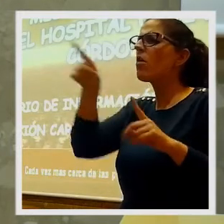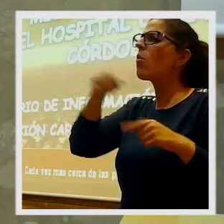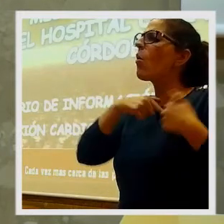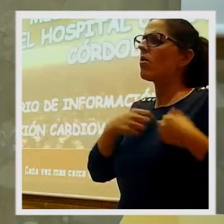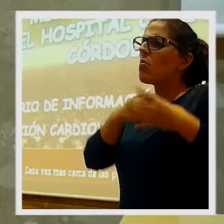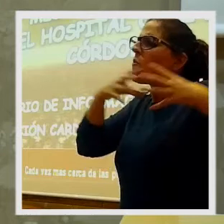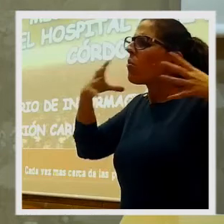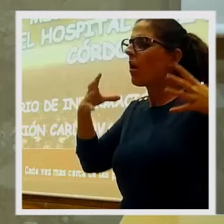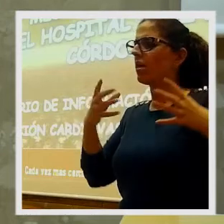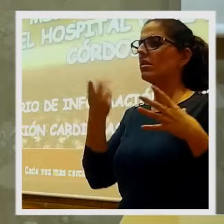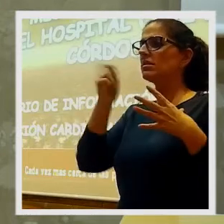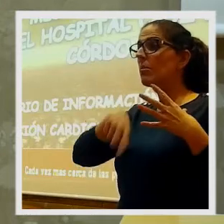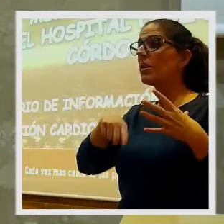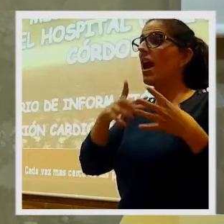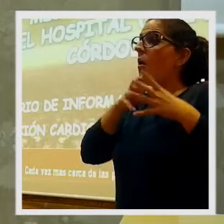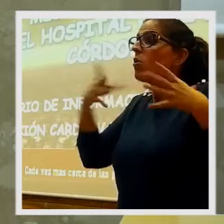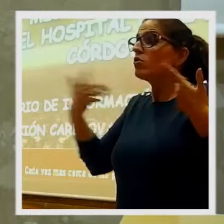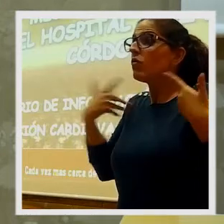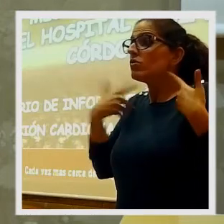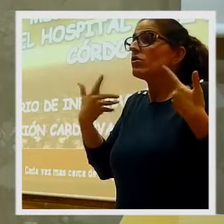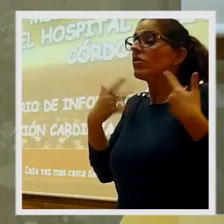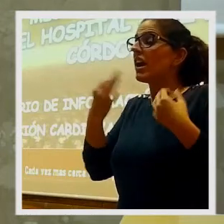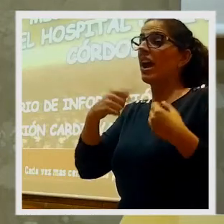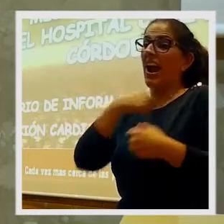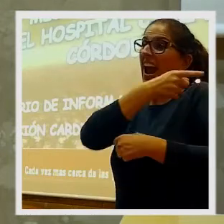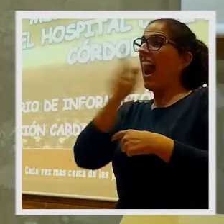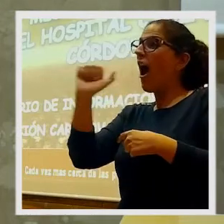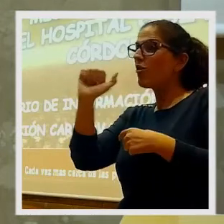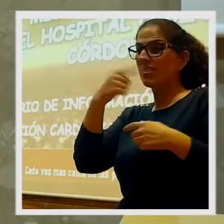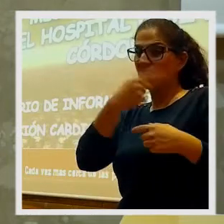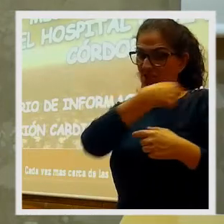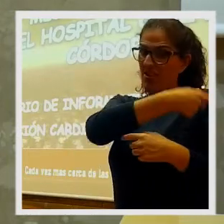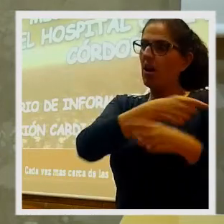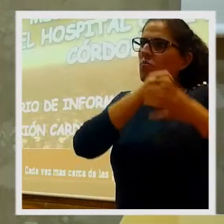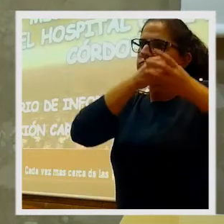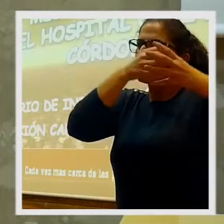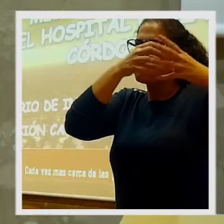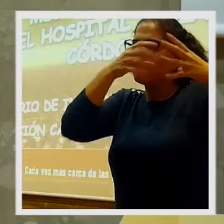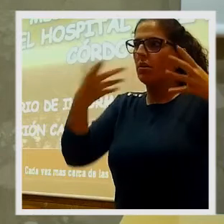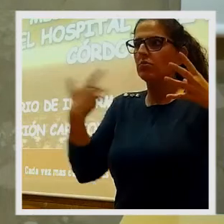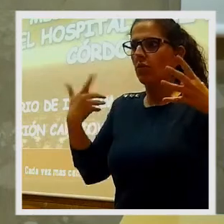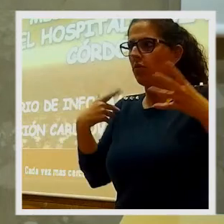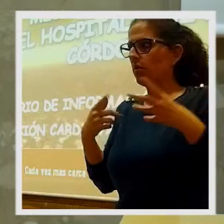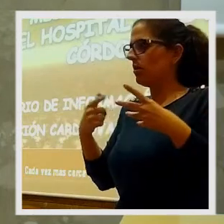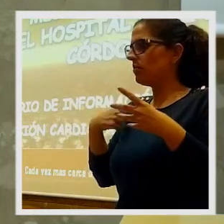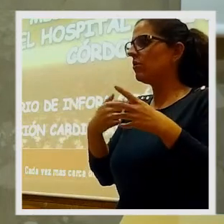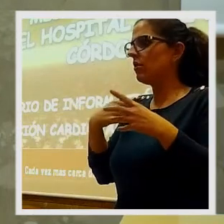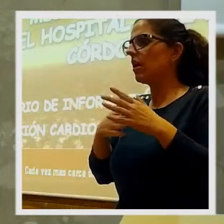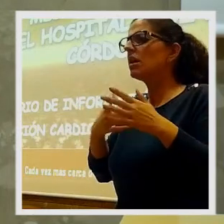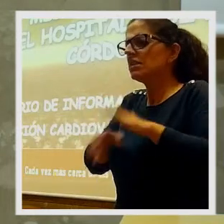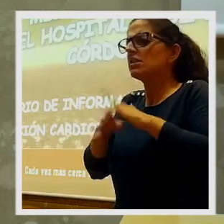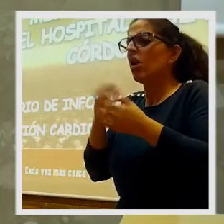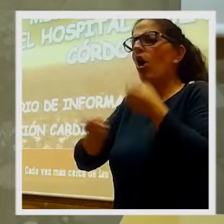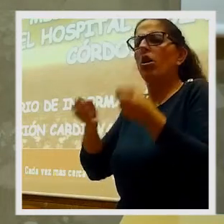dilatado y un aneurisma a la aorta, y la peligrosidad que esto supone, con la idea de seguir haciendo la maratón. Es más, de seguir